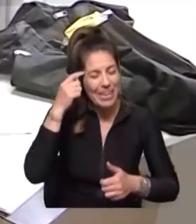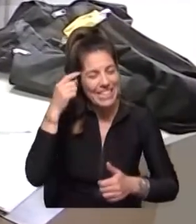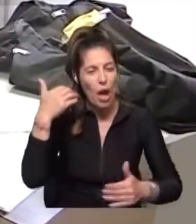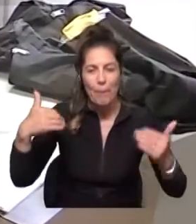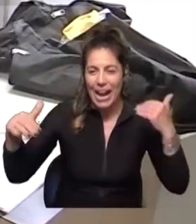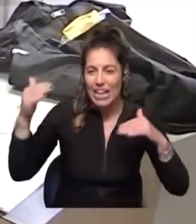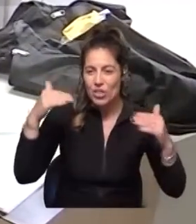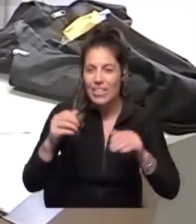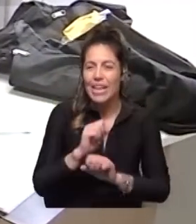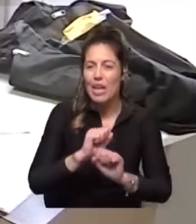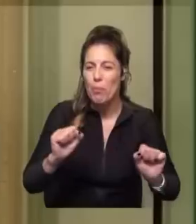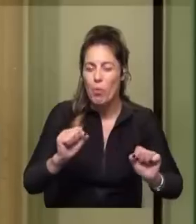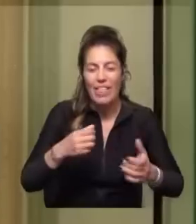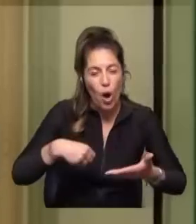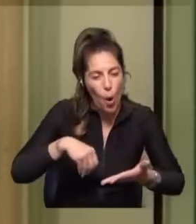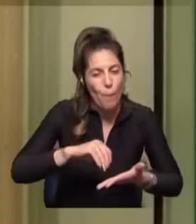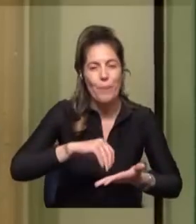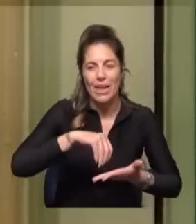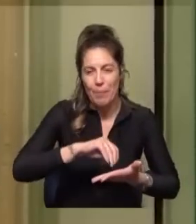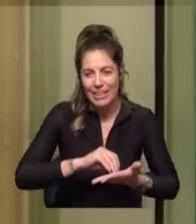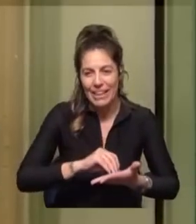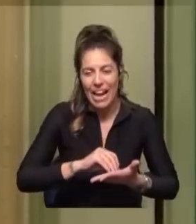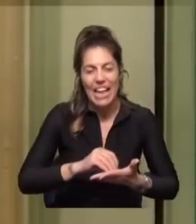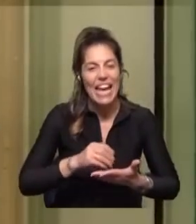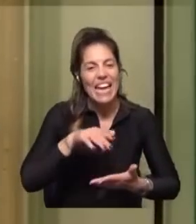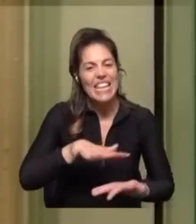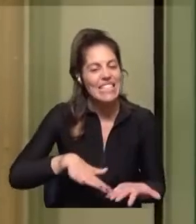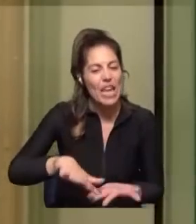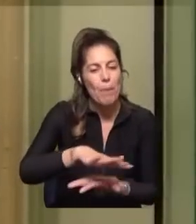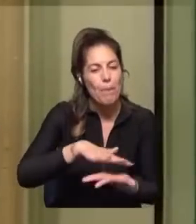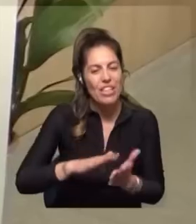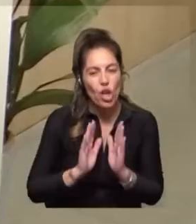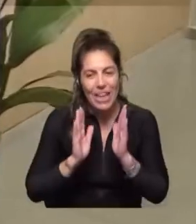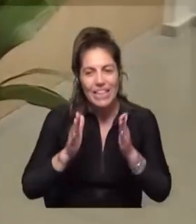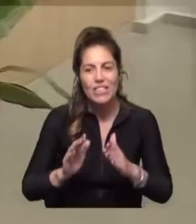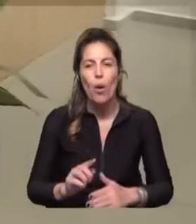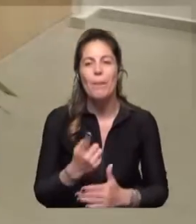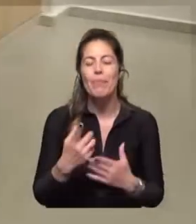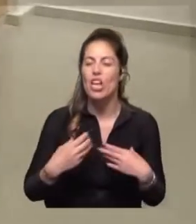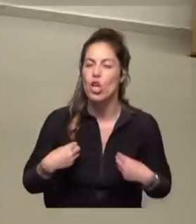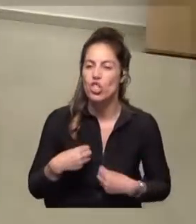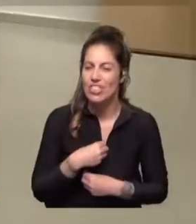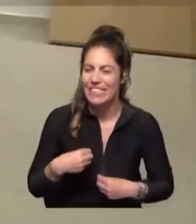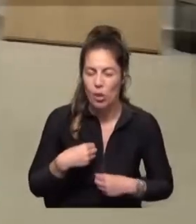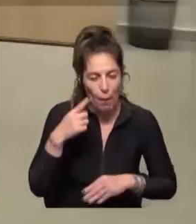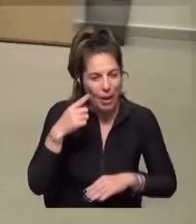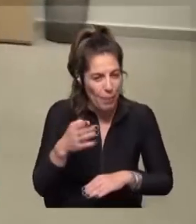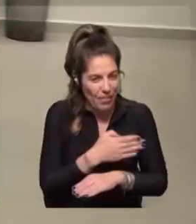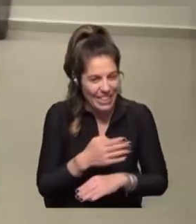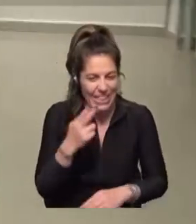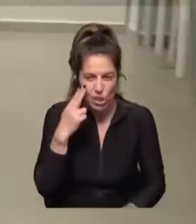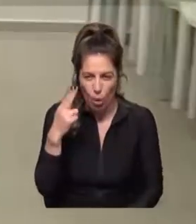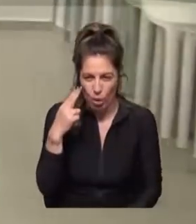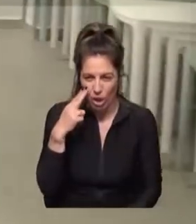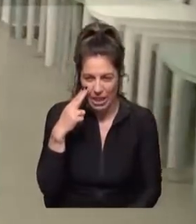forma puedan bueno complementar llenar ese espacio de atención en los primeros síntomas para prevenir eso esos problemas